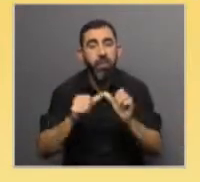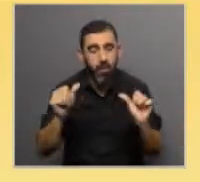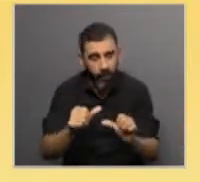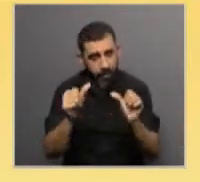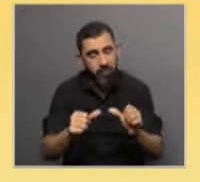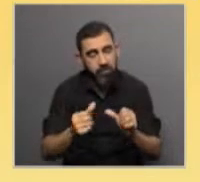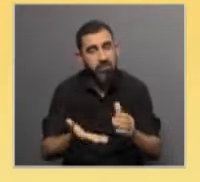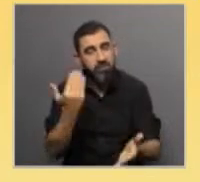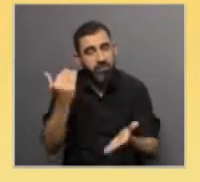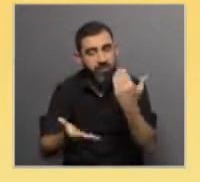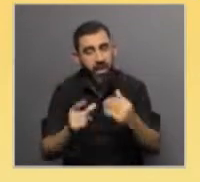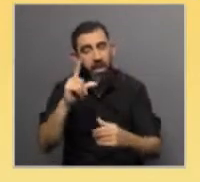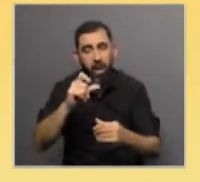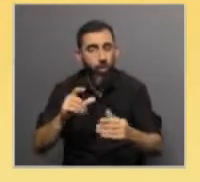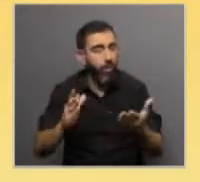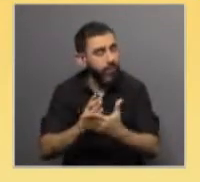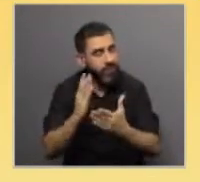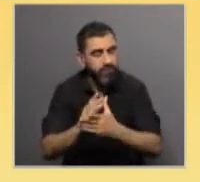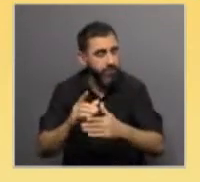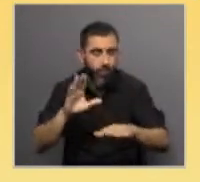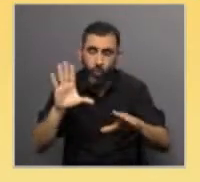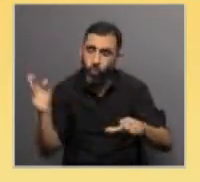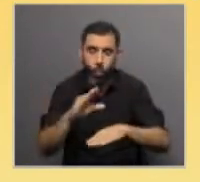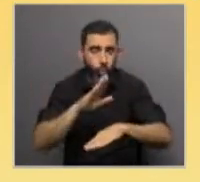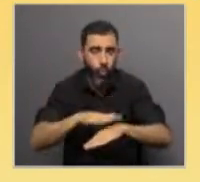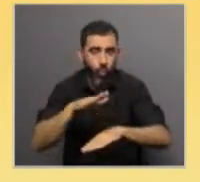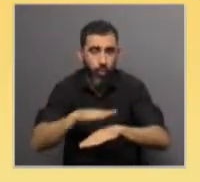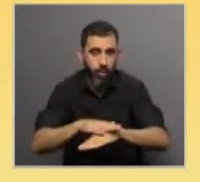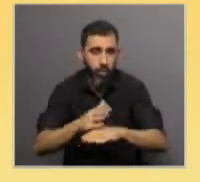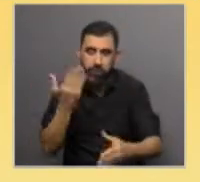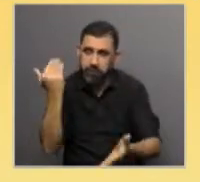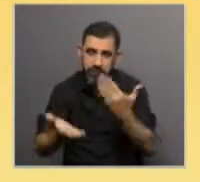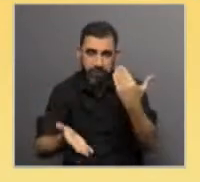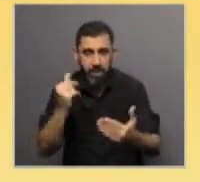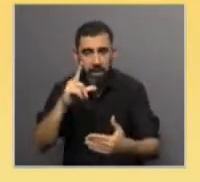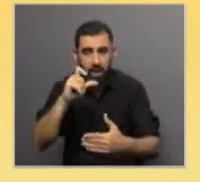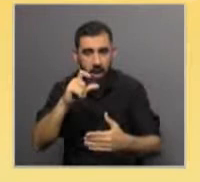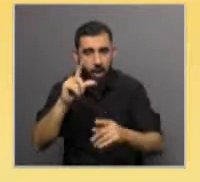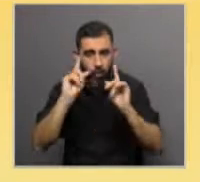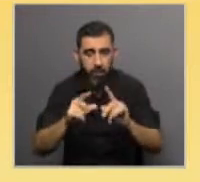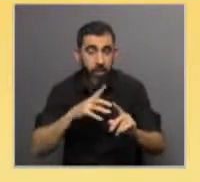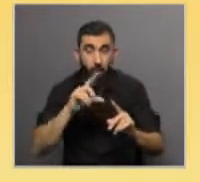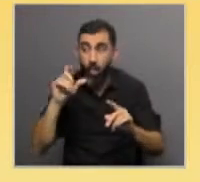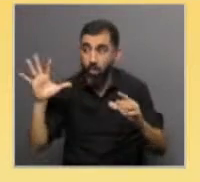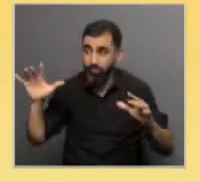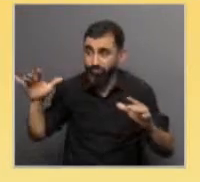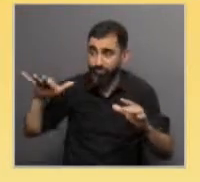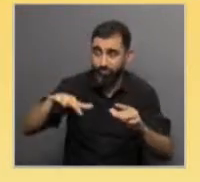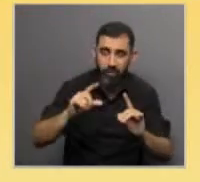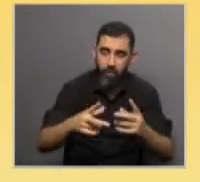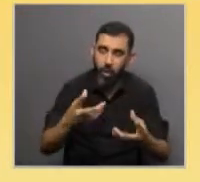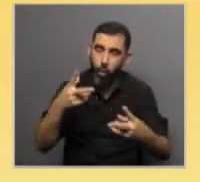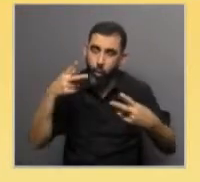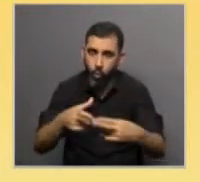y bombear el agua permanentemente, además porque encima hay un acuífero que aporta agua permanentemente, así que